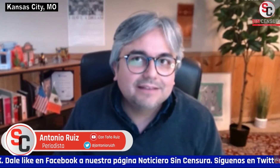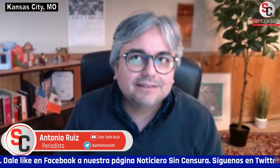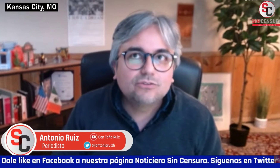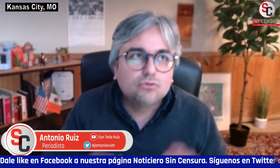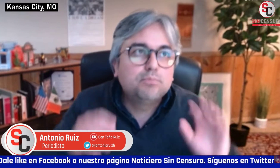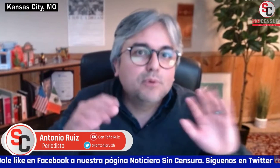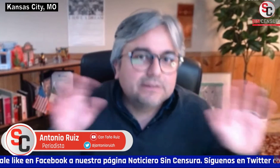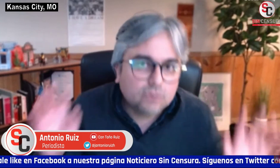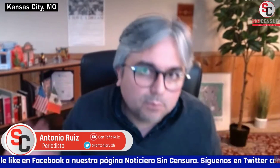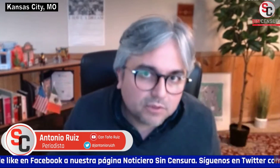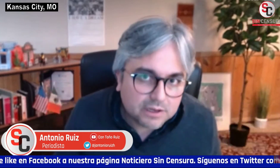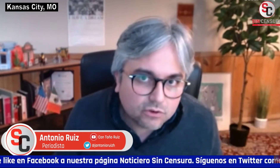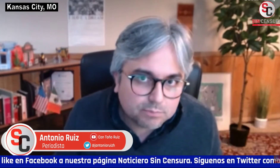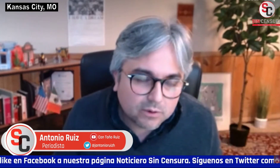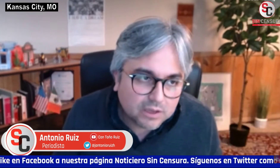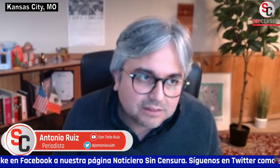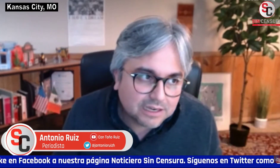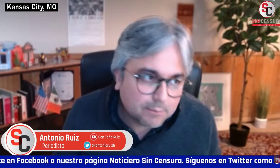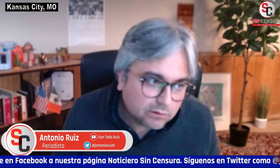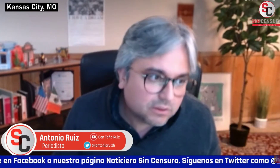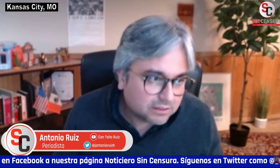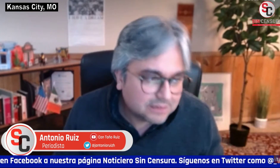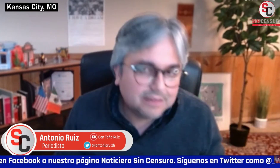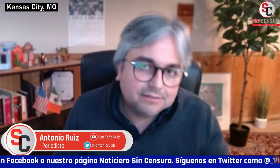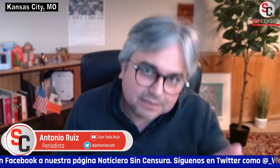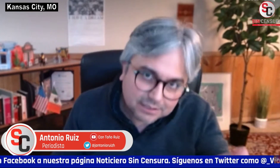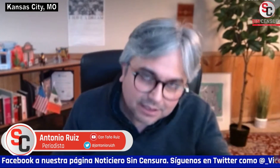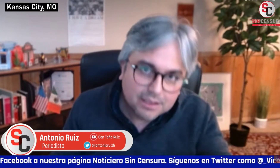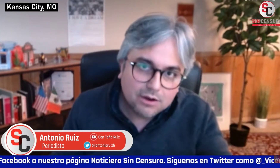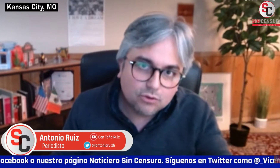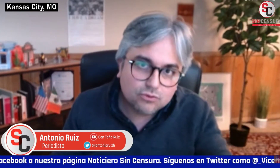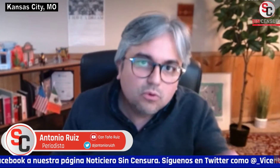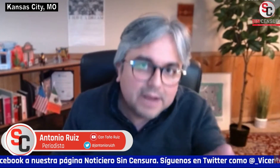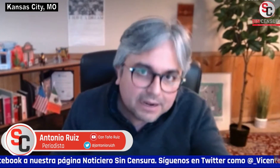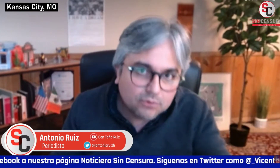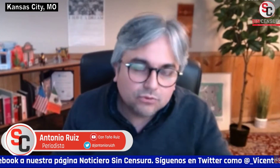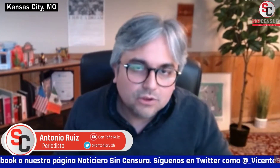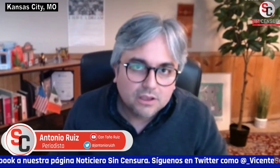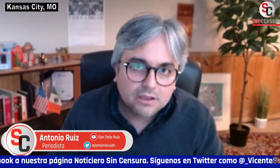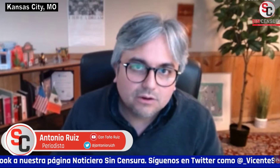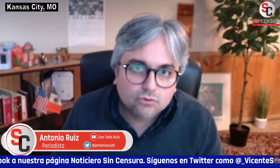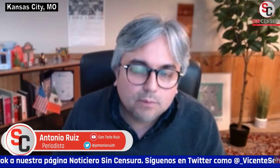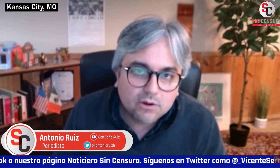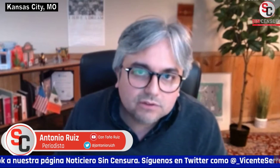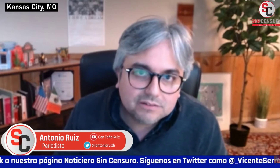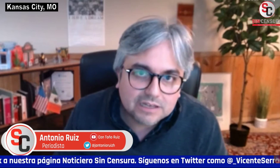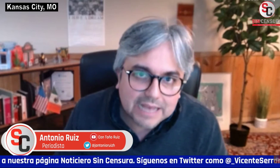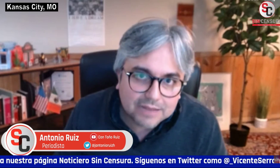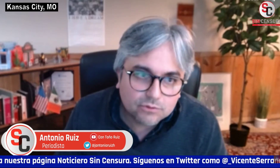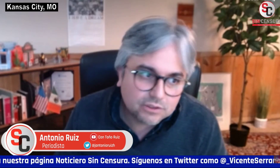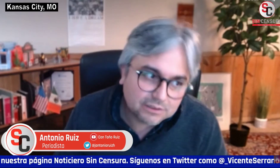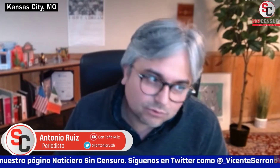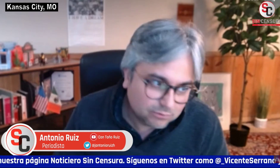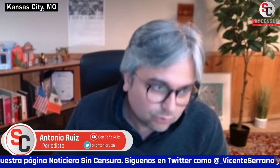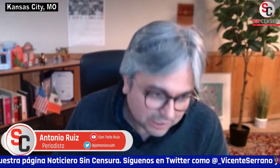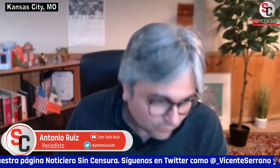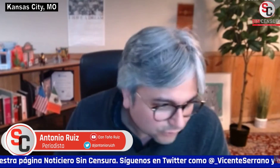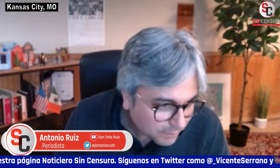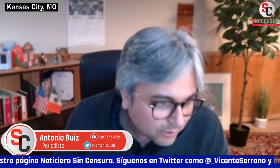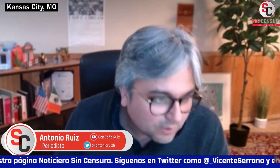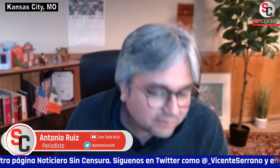desafortunadamente, ese supuesto poderío hispano que tenemos lo detentan, sí, los cubanos exiliados y que